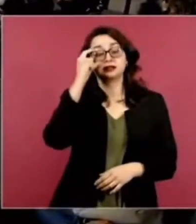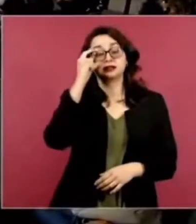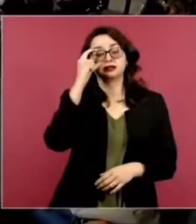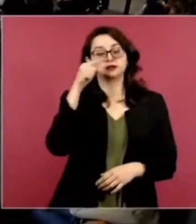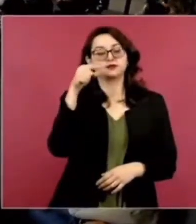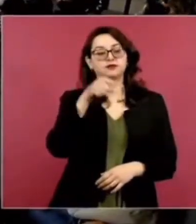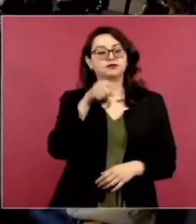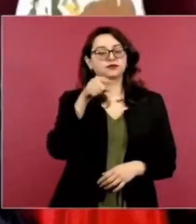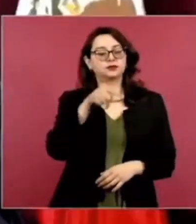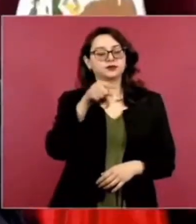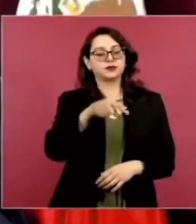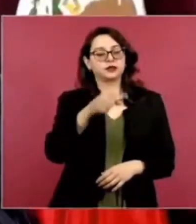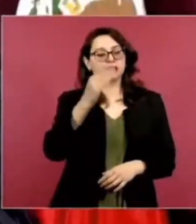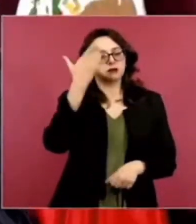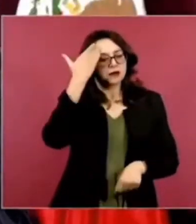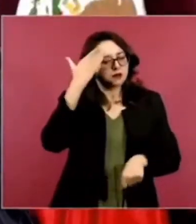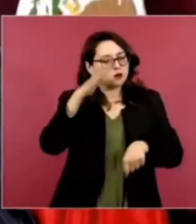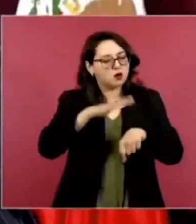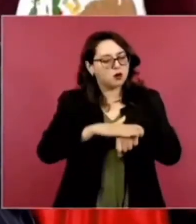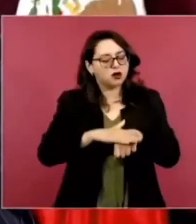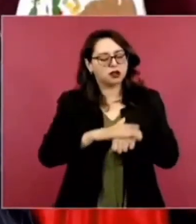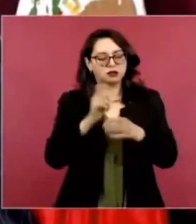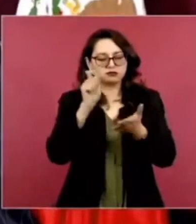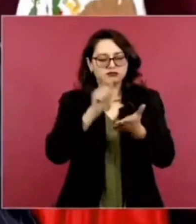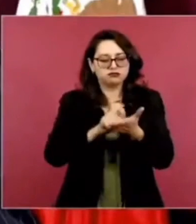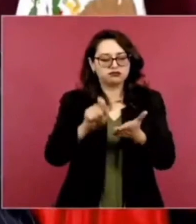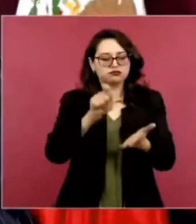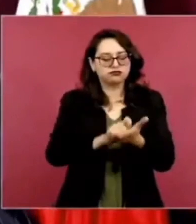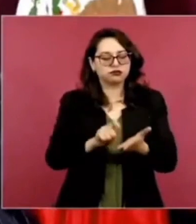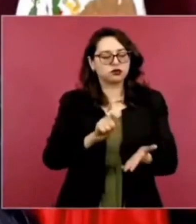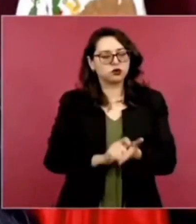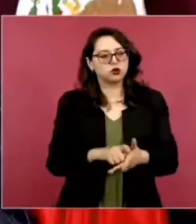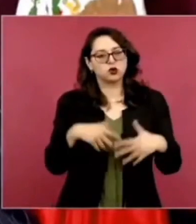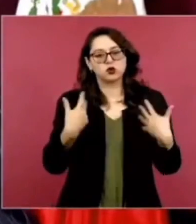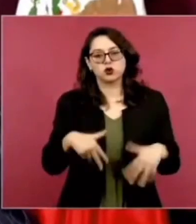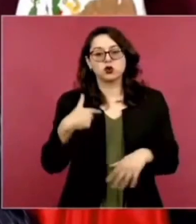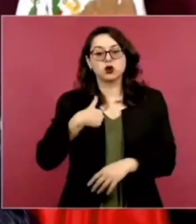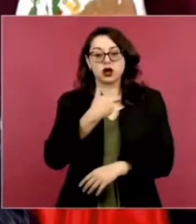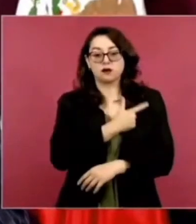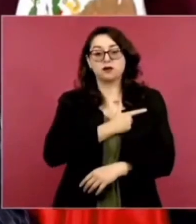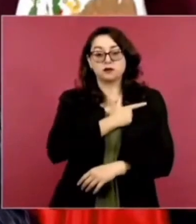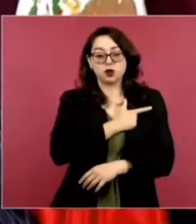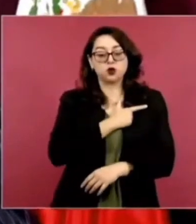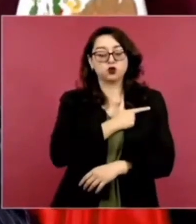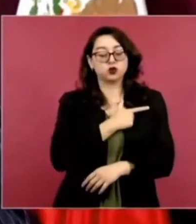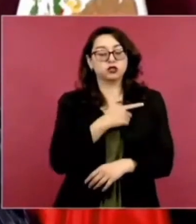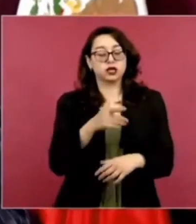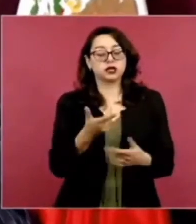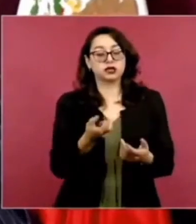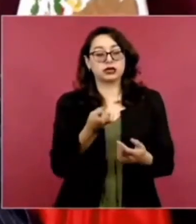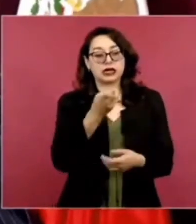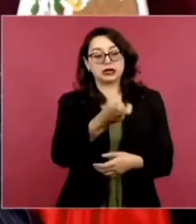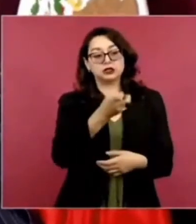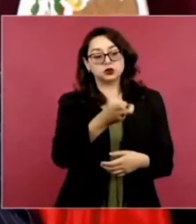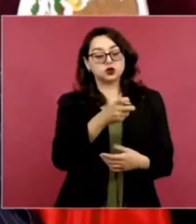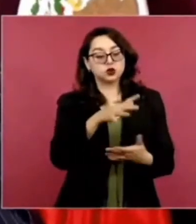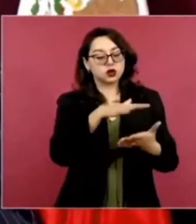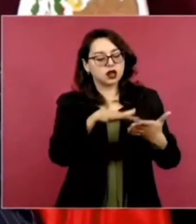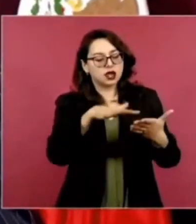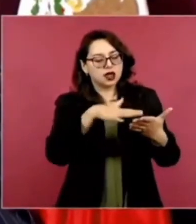mucho porque demuestra lo que era el general, el profundo amor que le tenía al pueblo.